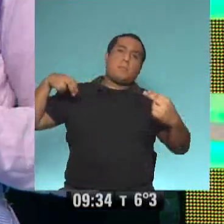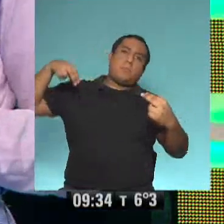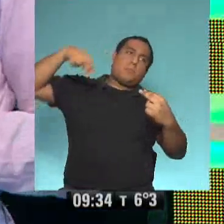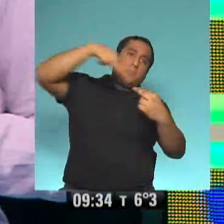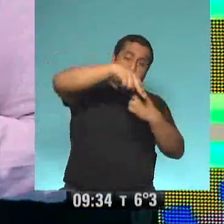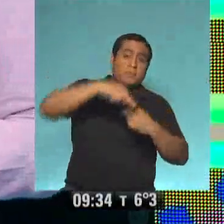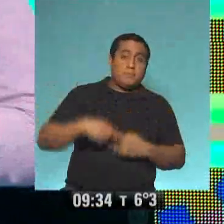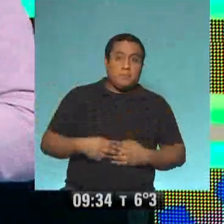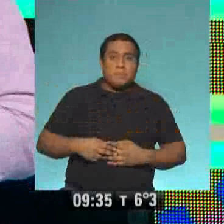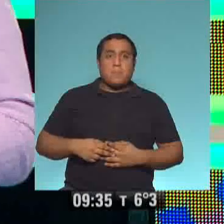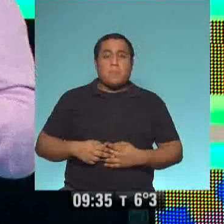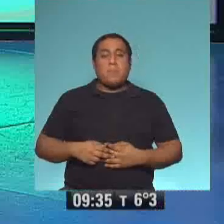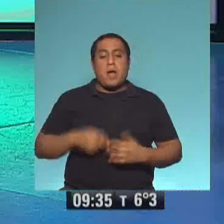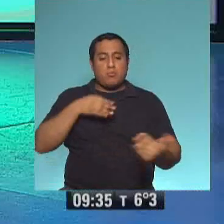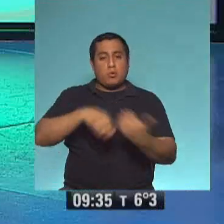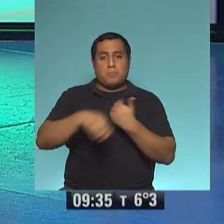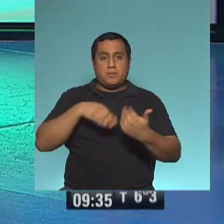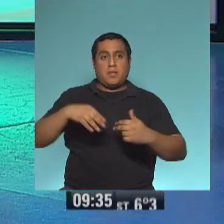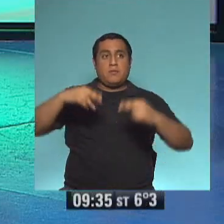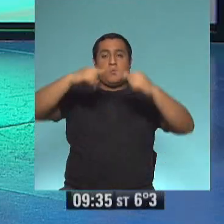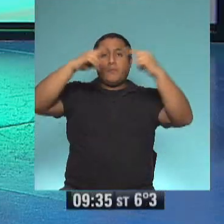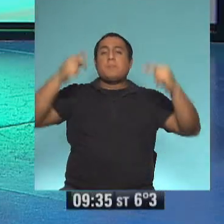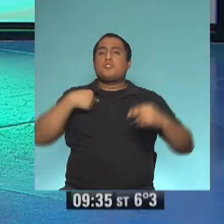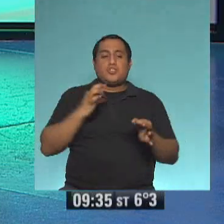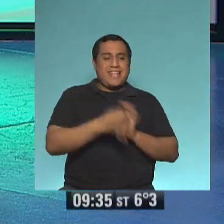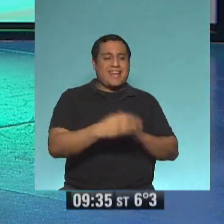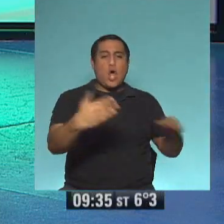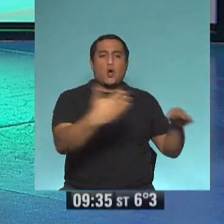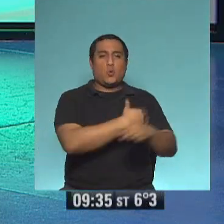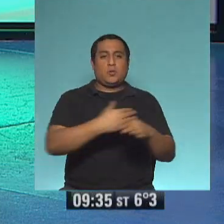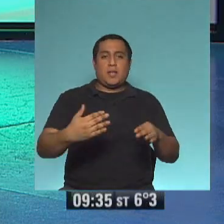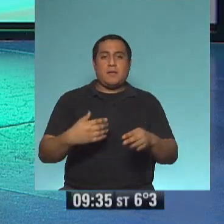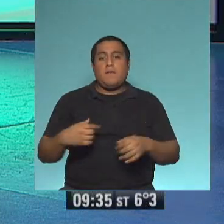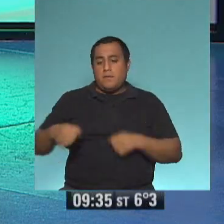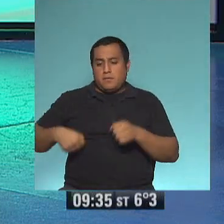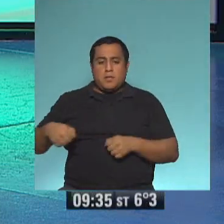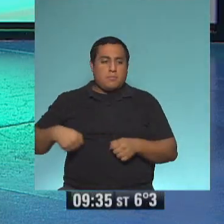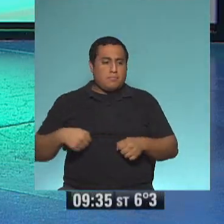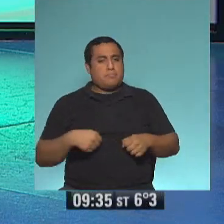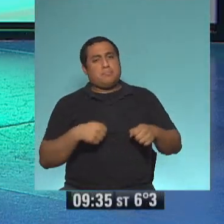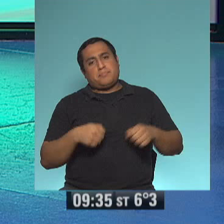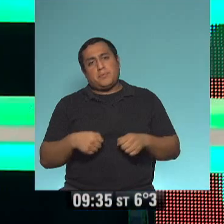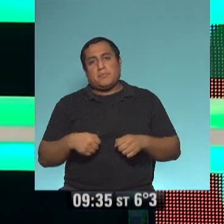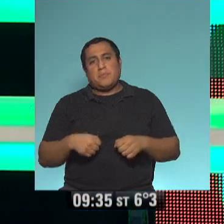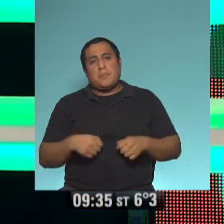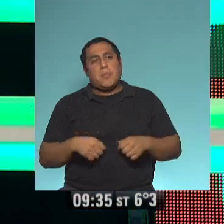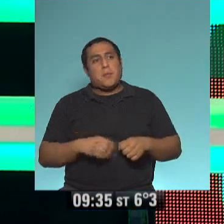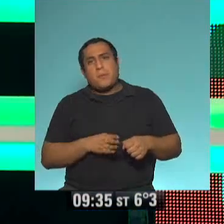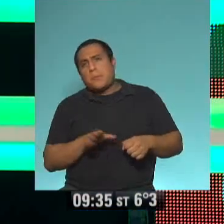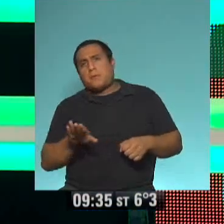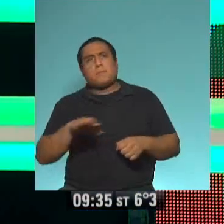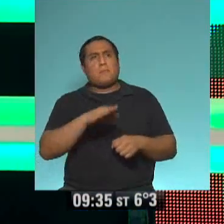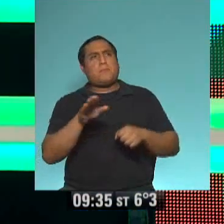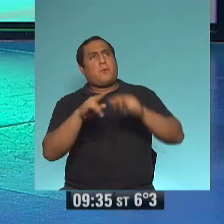puentes peatonales que van arriba de la autopista, que yo vivo cerca de la ruta. Sí. Y bueno, lo que cuando cruzamos en bicicleta, vamos con la bicicleta. Que hay son mucho más seguros,